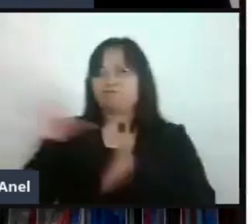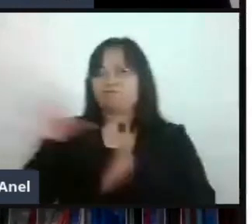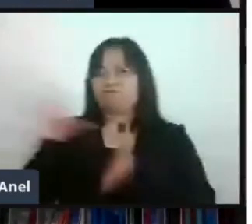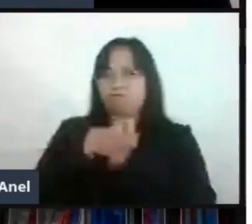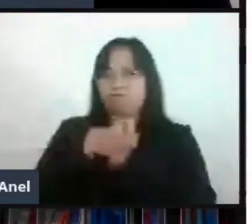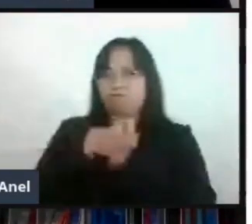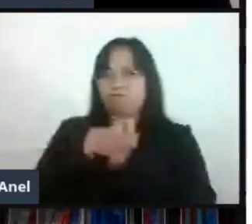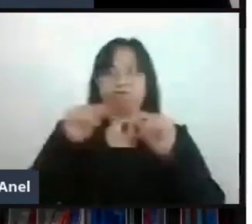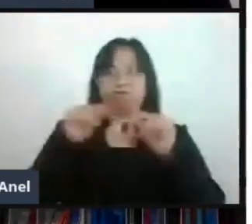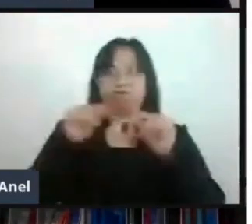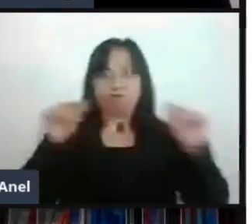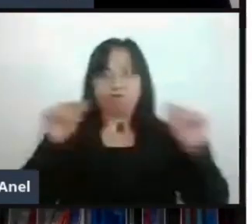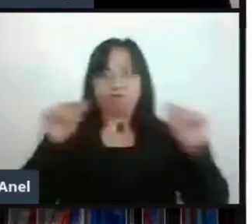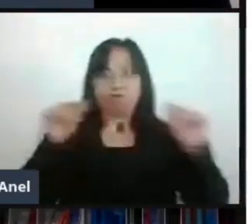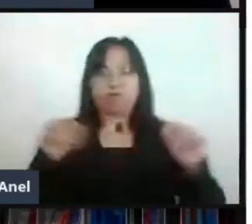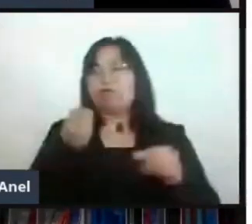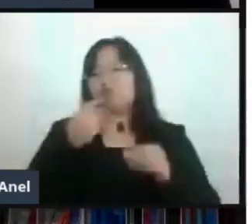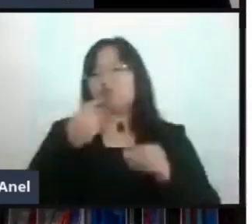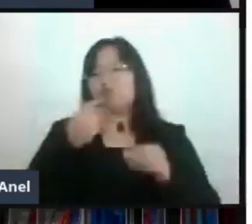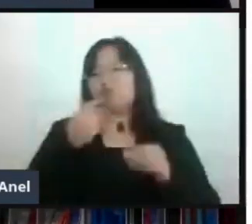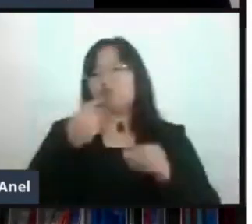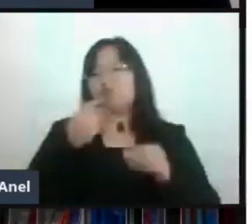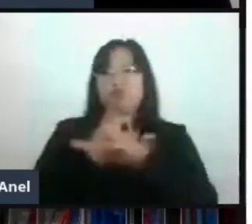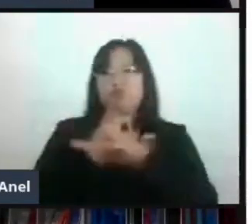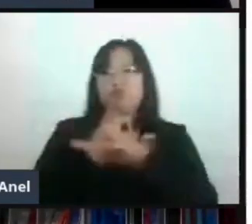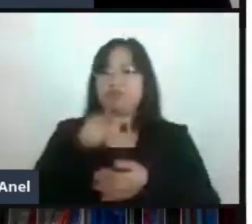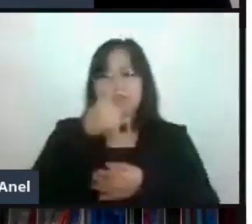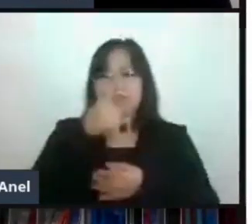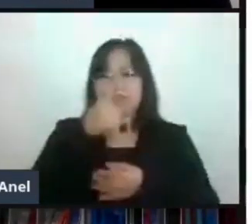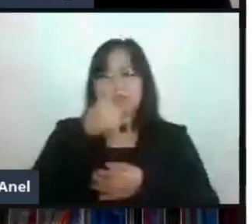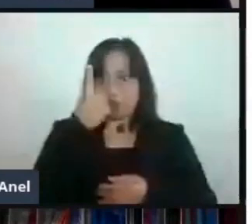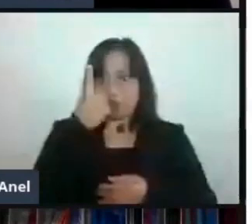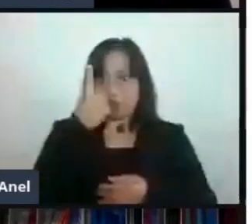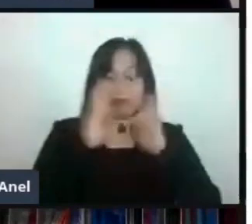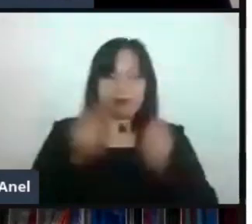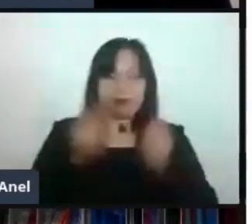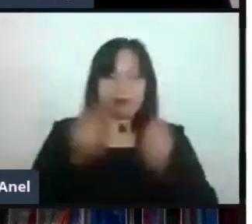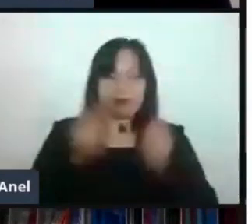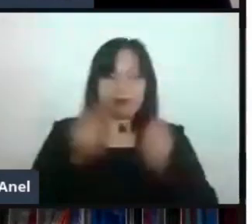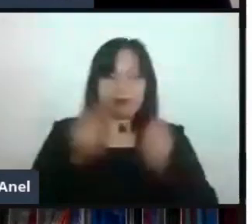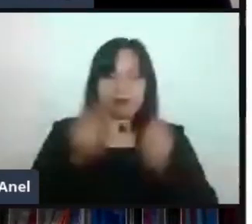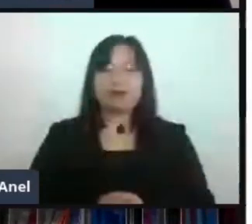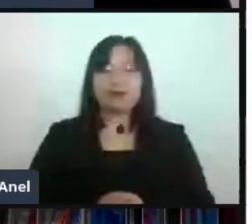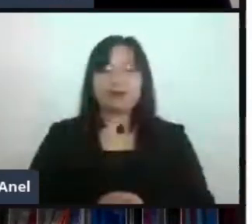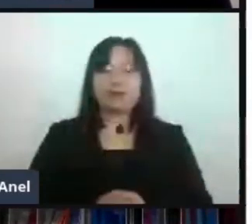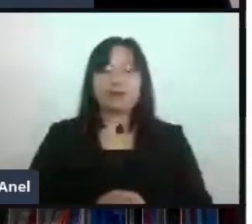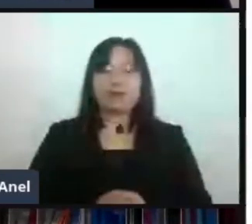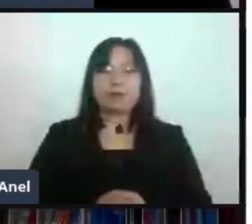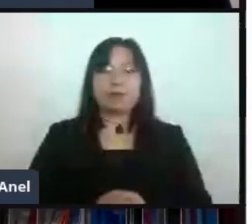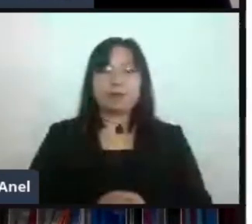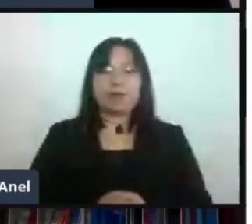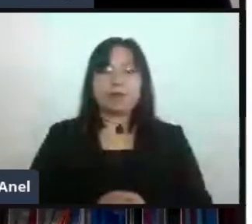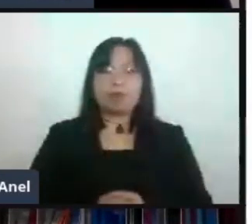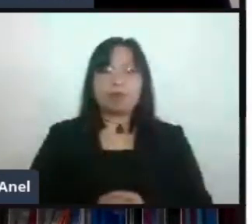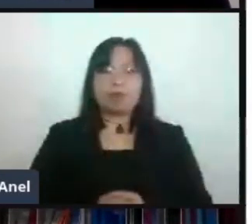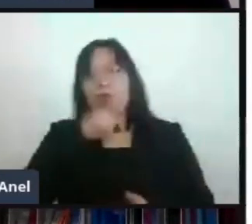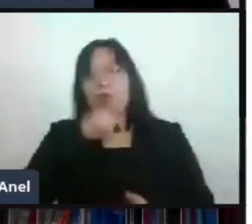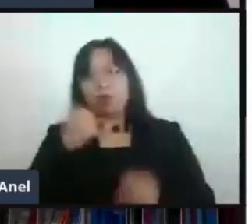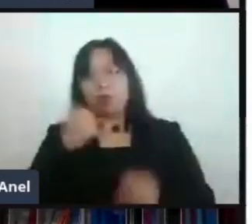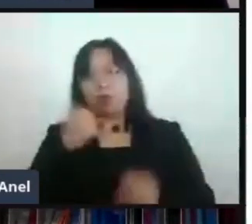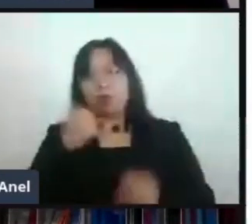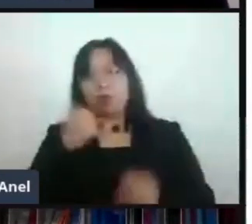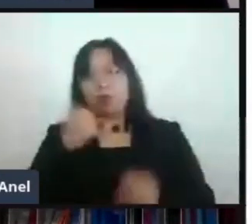maneras, ¿eh? Esta es una y aquí viene embebido, ¿no? Otra opción es